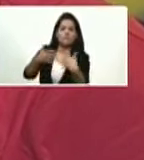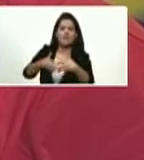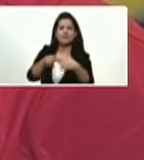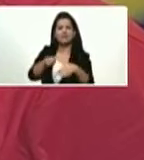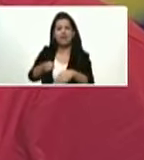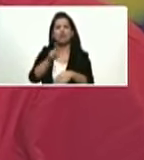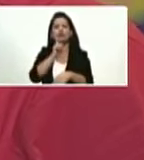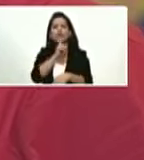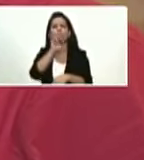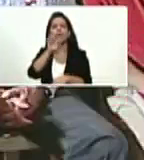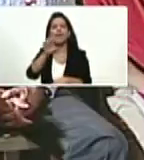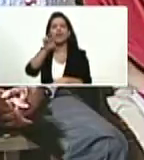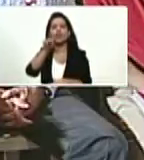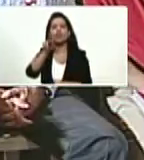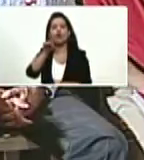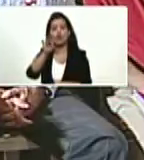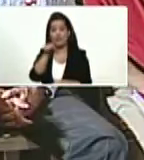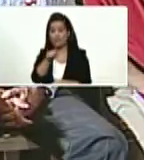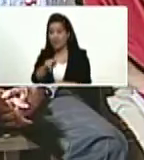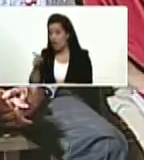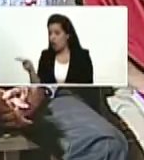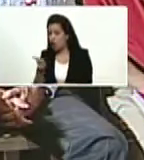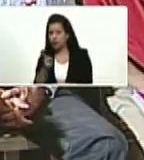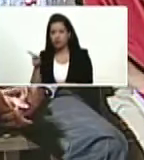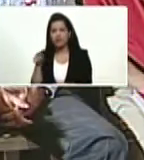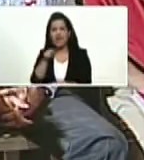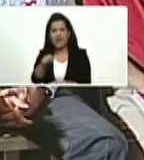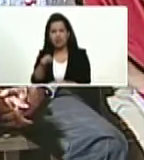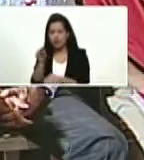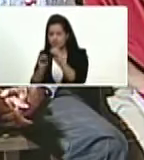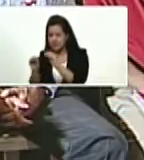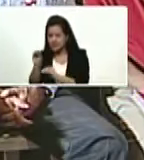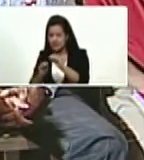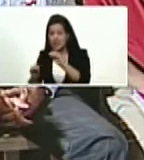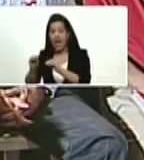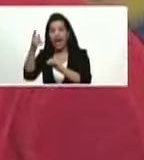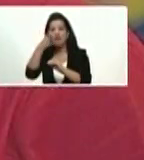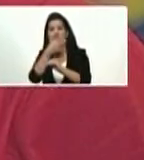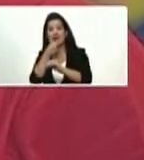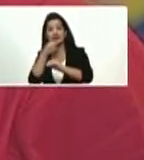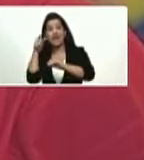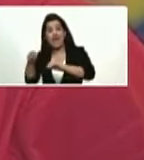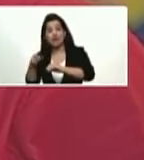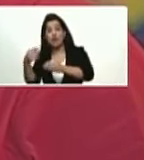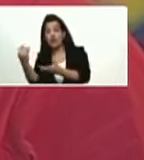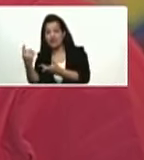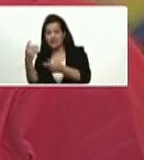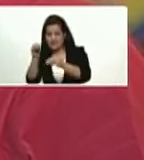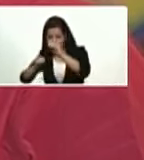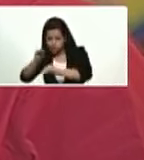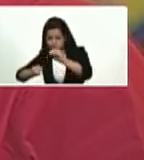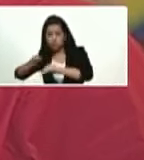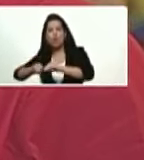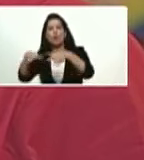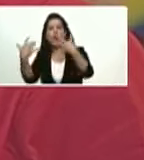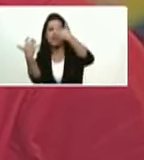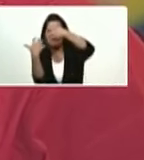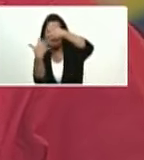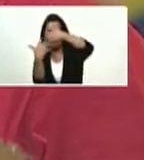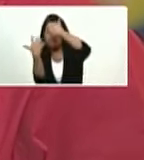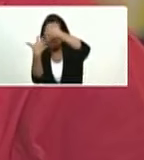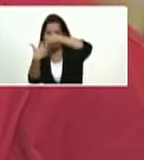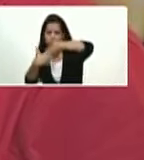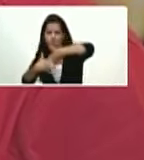quienes diseñaron unos dientes para las mordazas de los taladros, ya está aprobada en Morizal, y eso es ahorro de